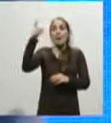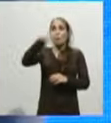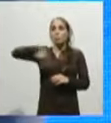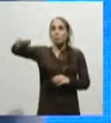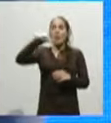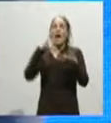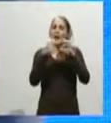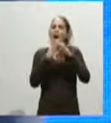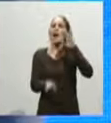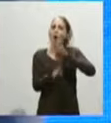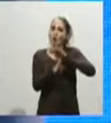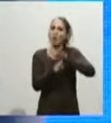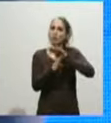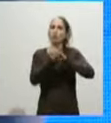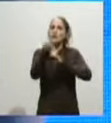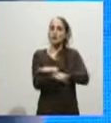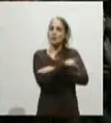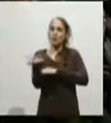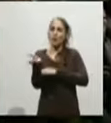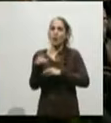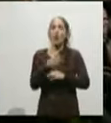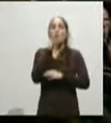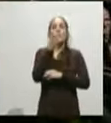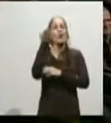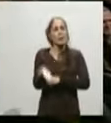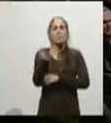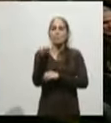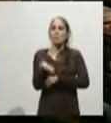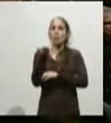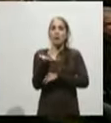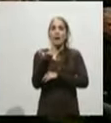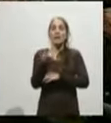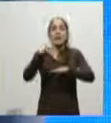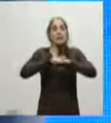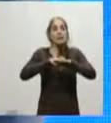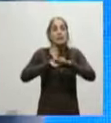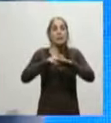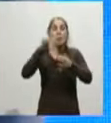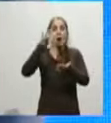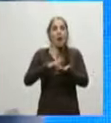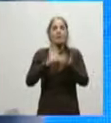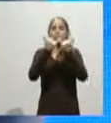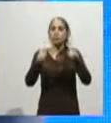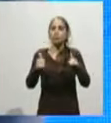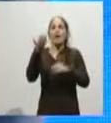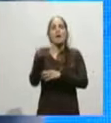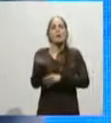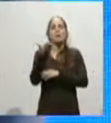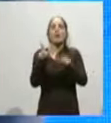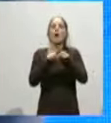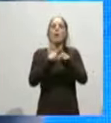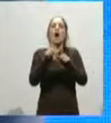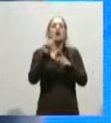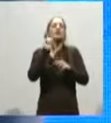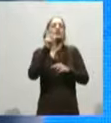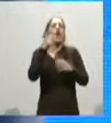esto continúe, ¿verdad? ¿Verdad que sí? Porque es importante. Este tipo de eventos va mucho más allá de un espectáculo. Este tipo